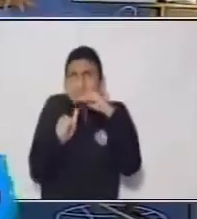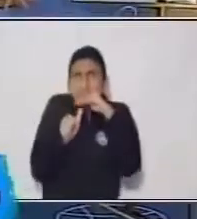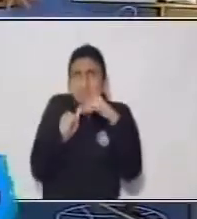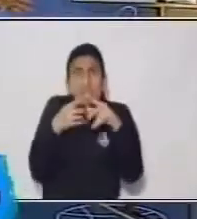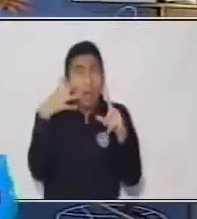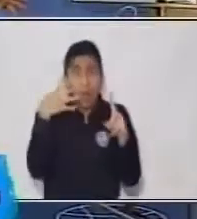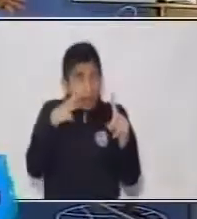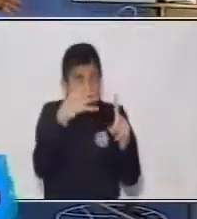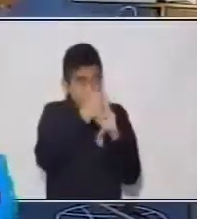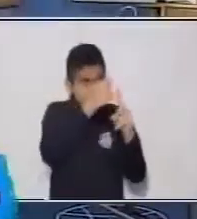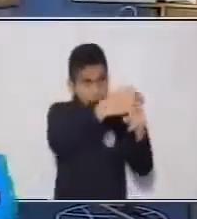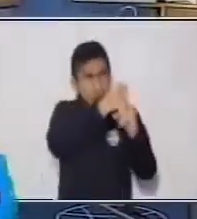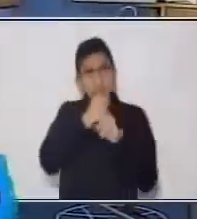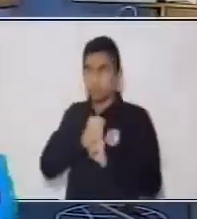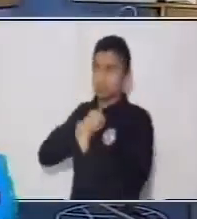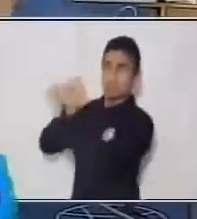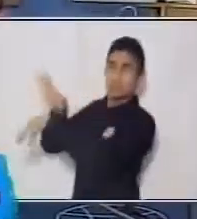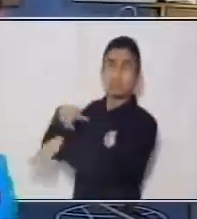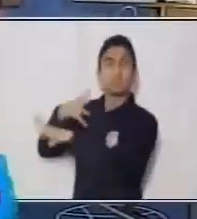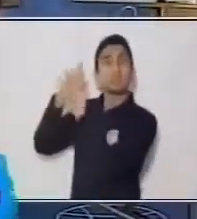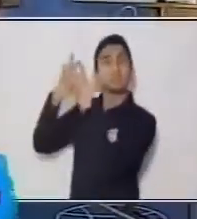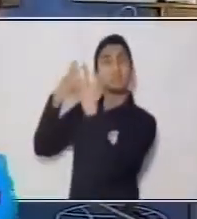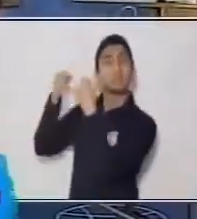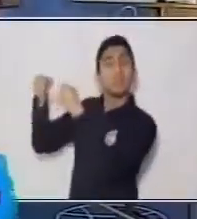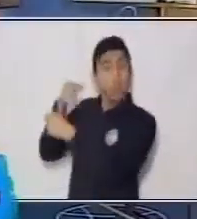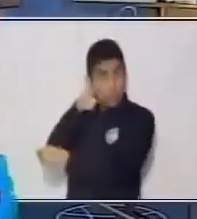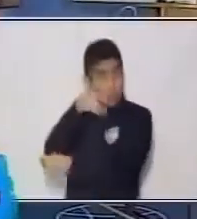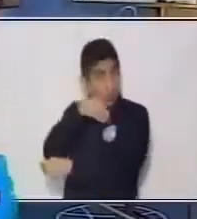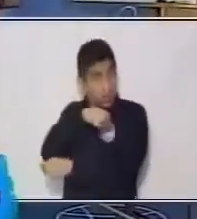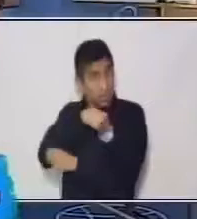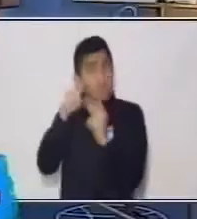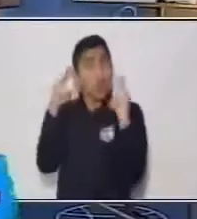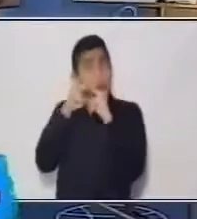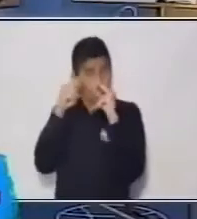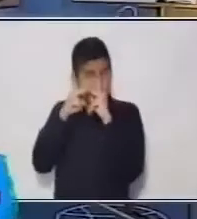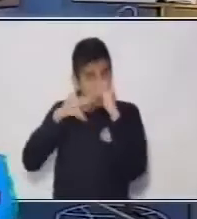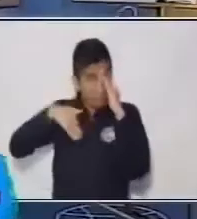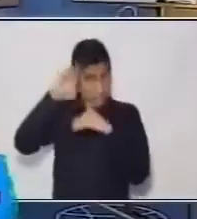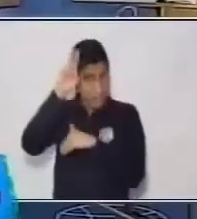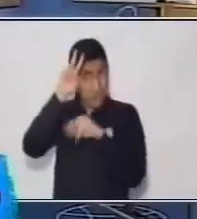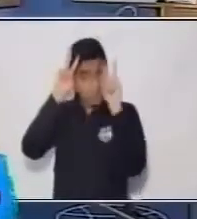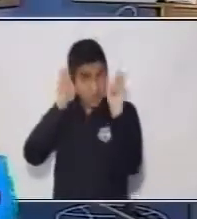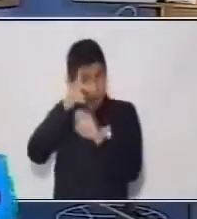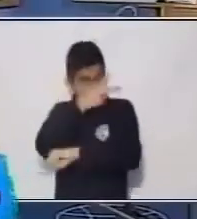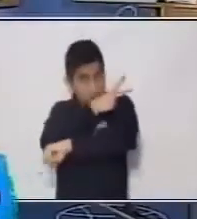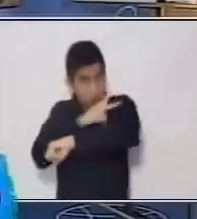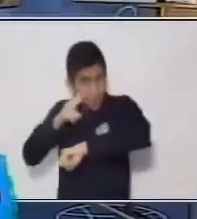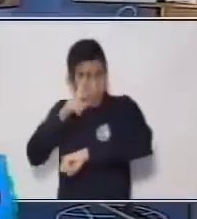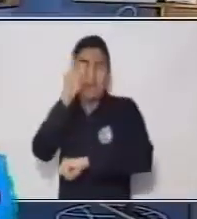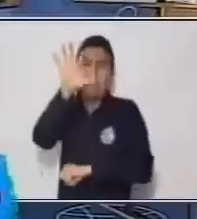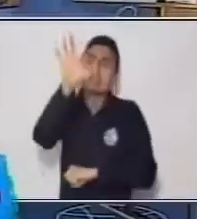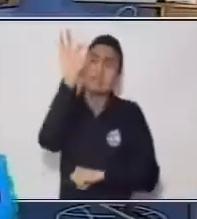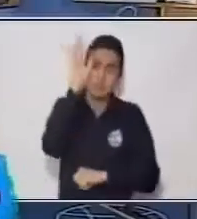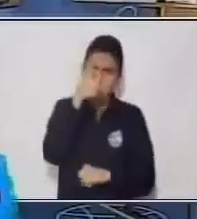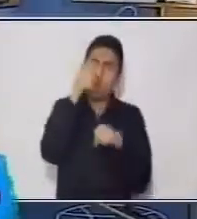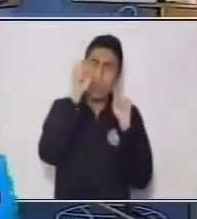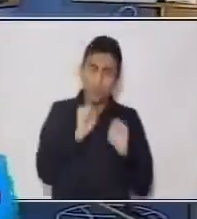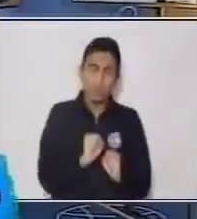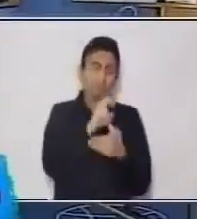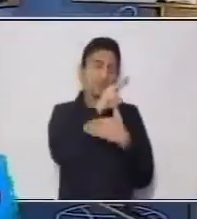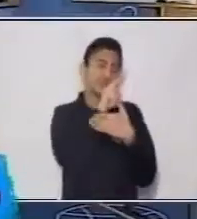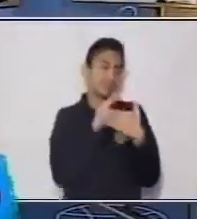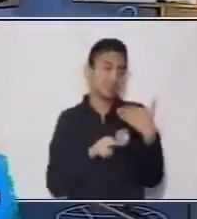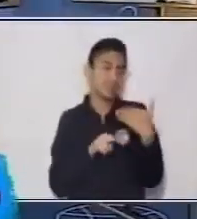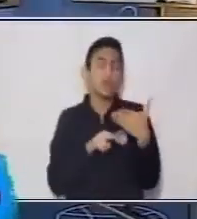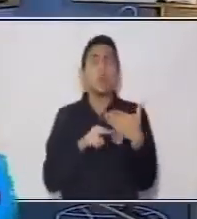de las carceletas. Si quieres conocer más sobre esta historia, pues te invito a que leas la obra del señor presidente